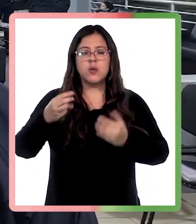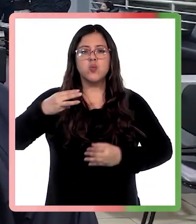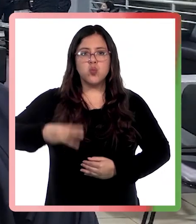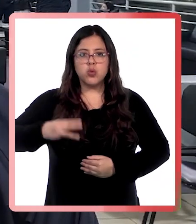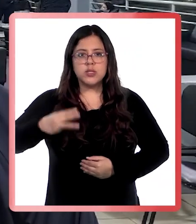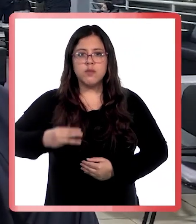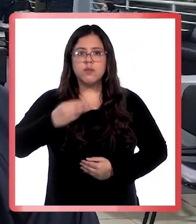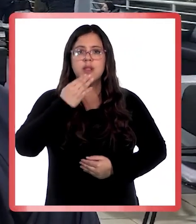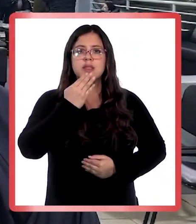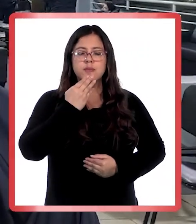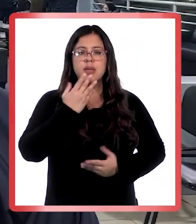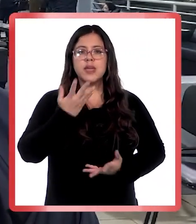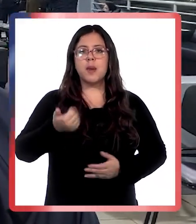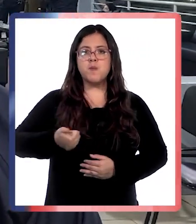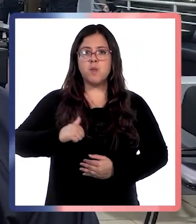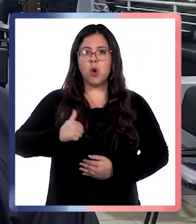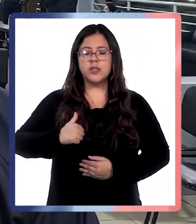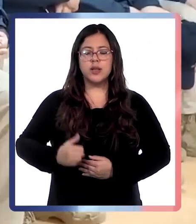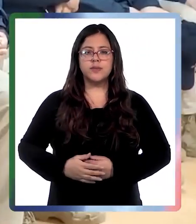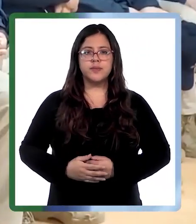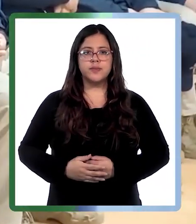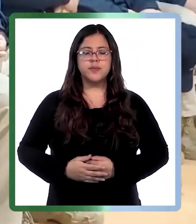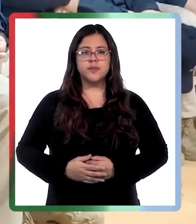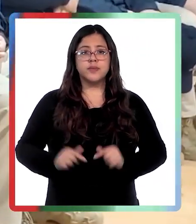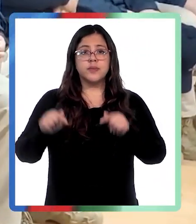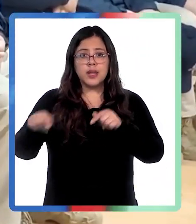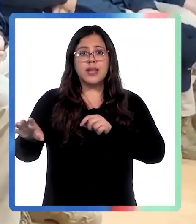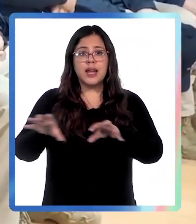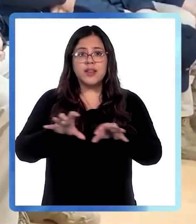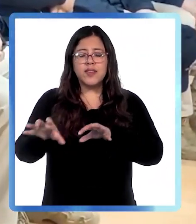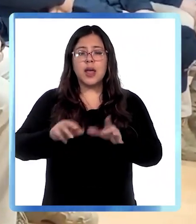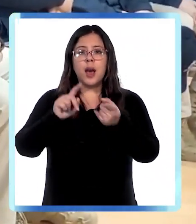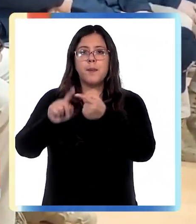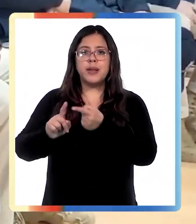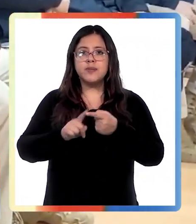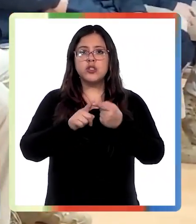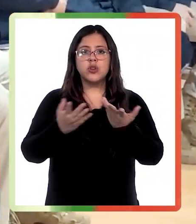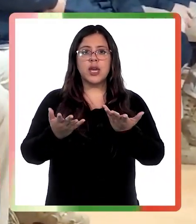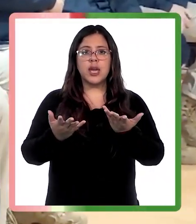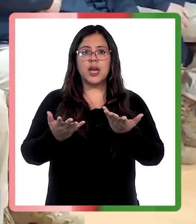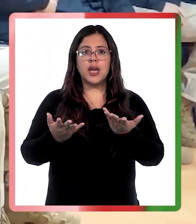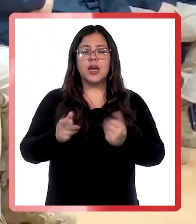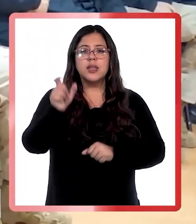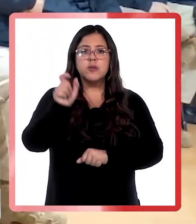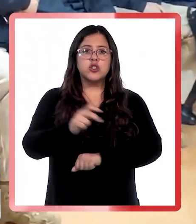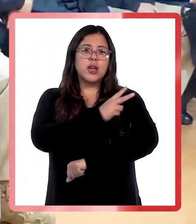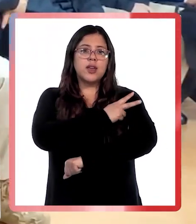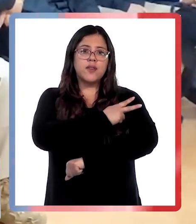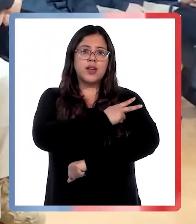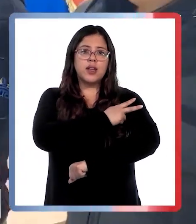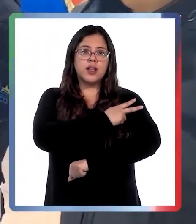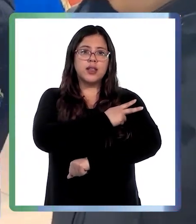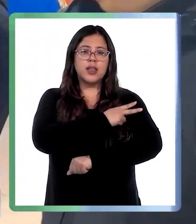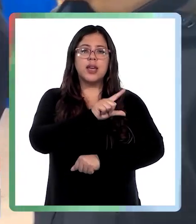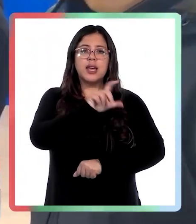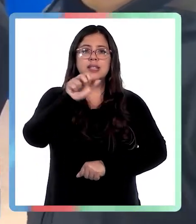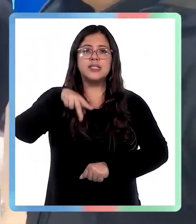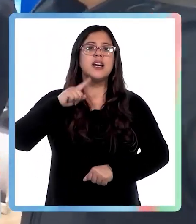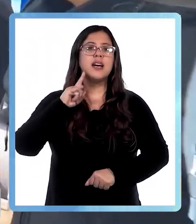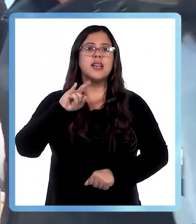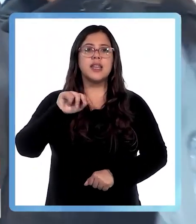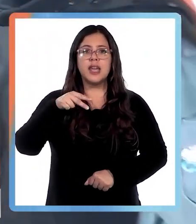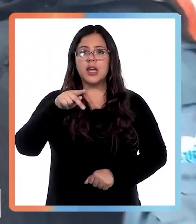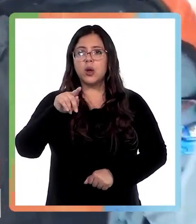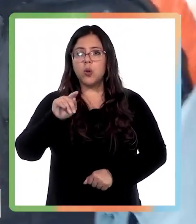parte municipal y la parte policial la actividad contó con la participación del prefecto de yanquihue Coronel Eduardo